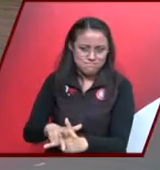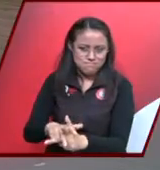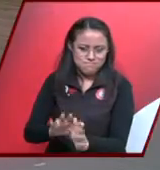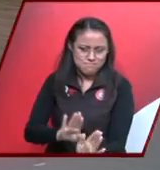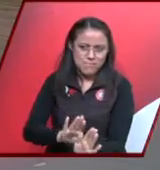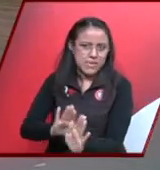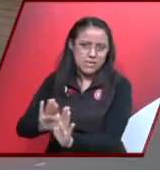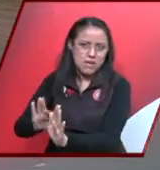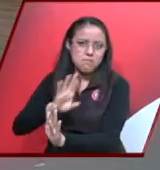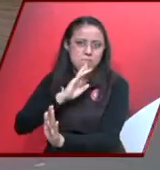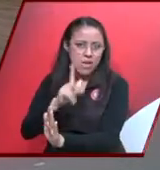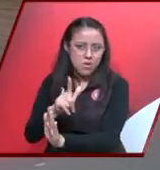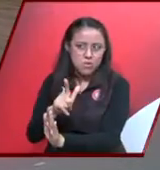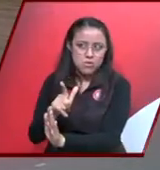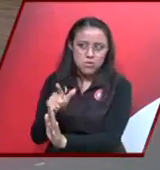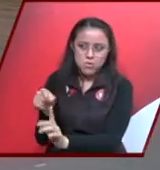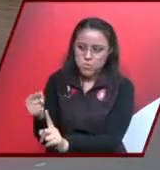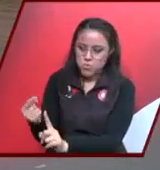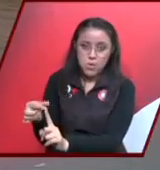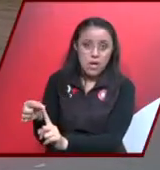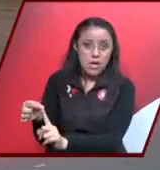es más posible, gana aún